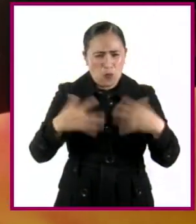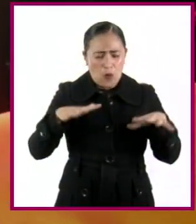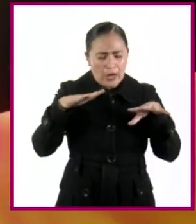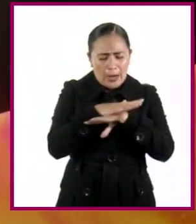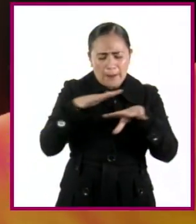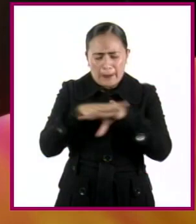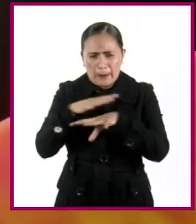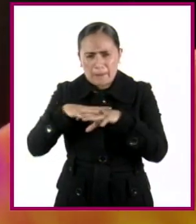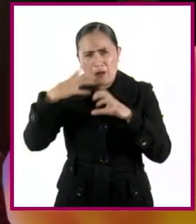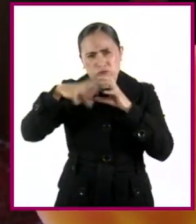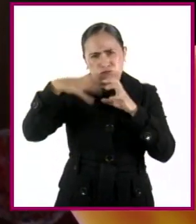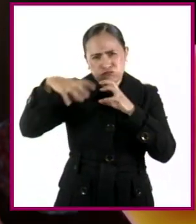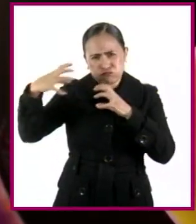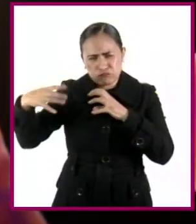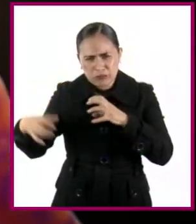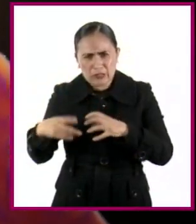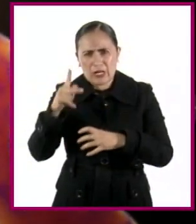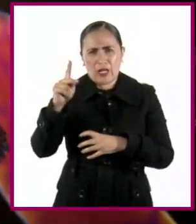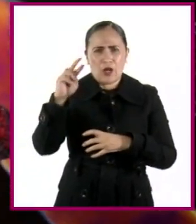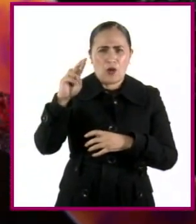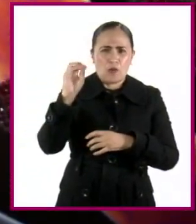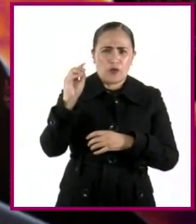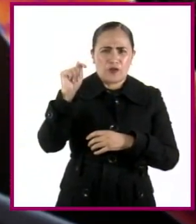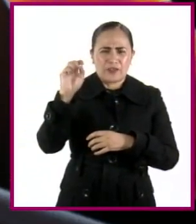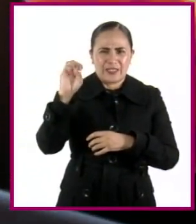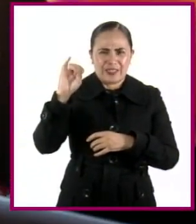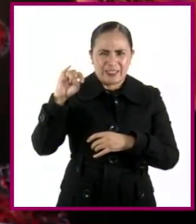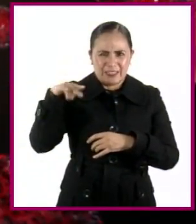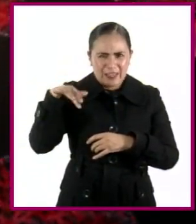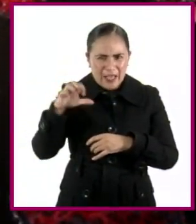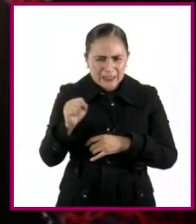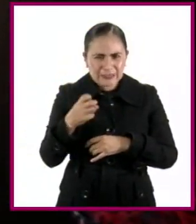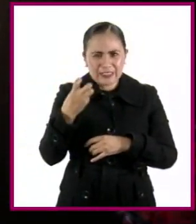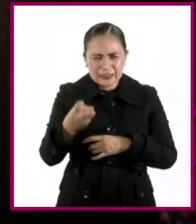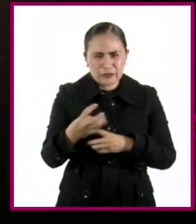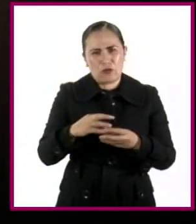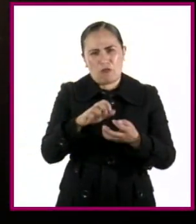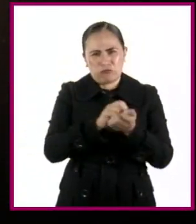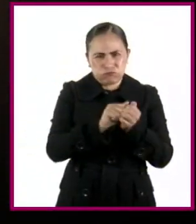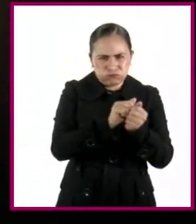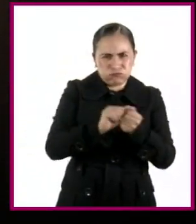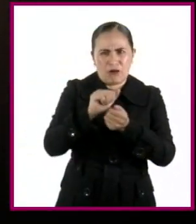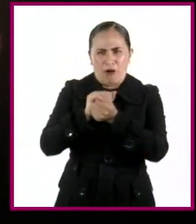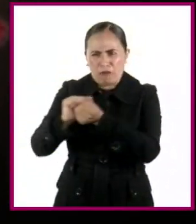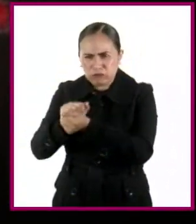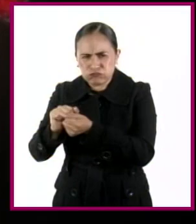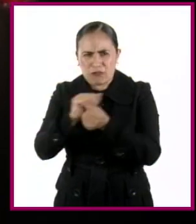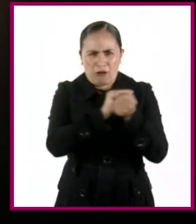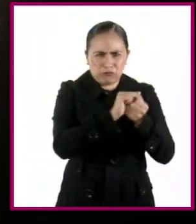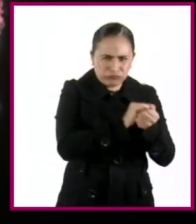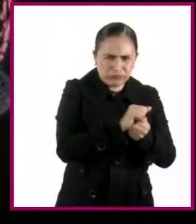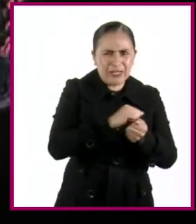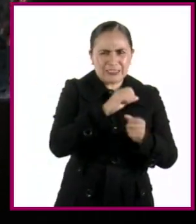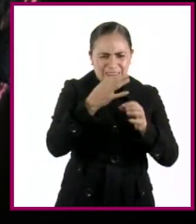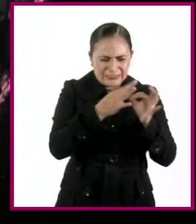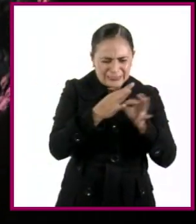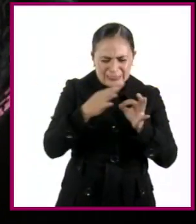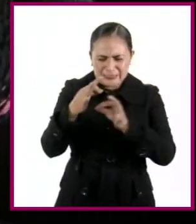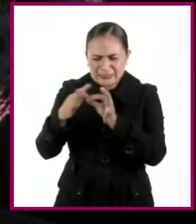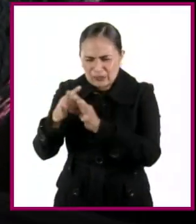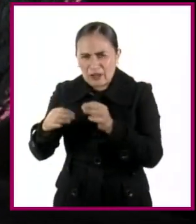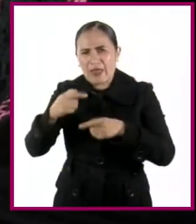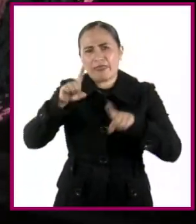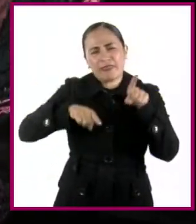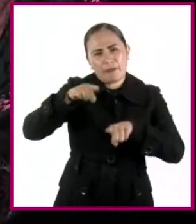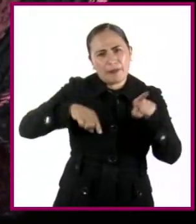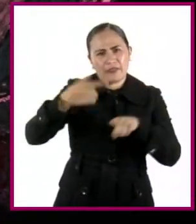en moléculas de proteínas. ¿Qué proteínas específicamente sintetiza cada célula? Esto va a depender de qué genes están